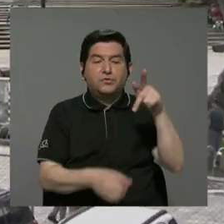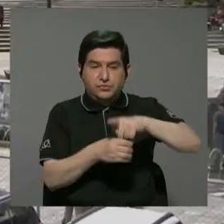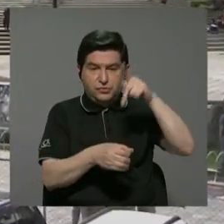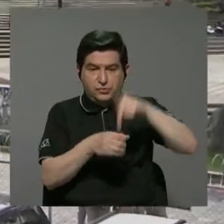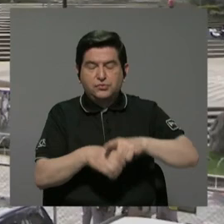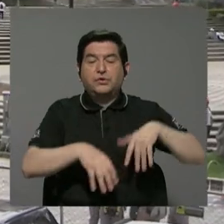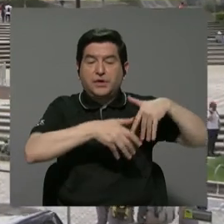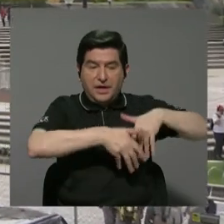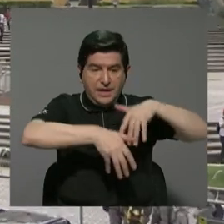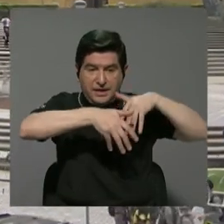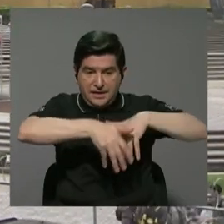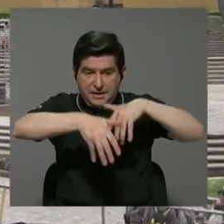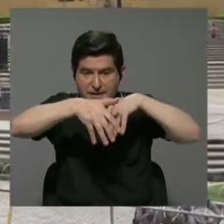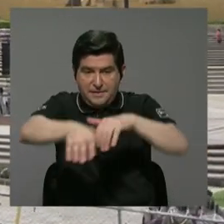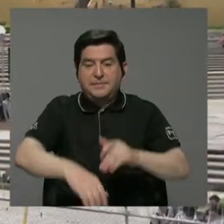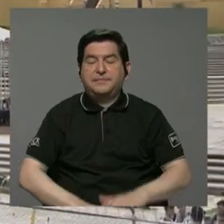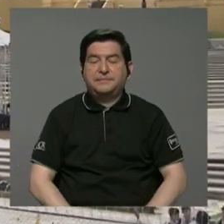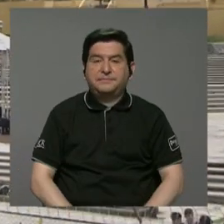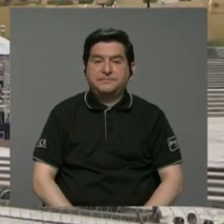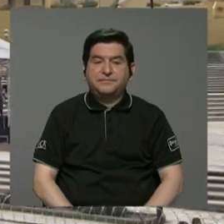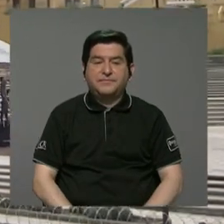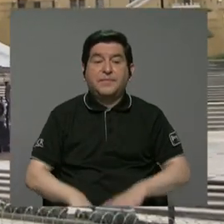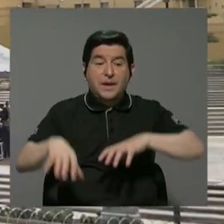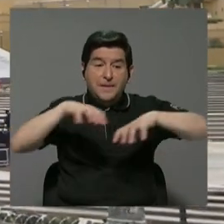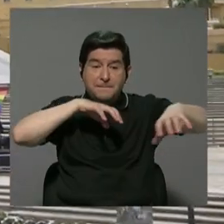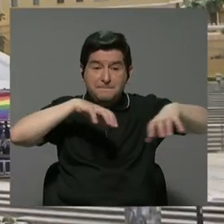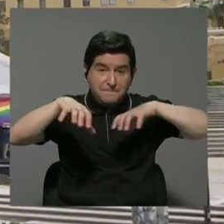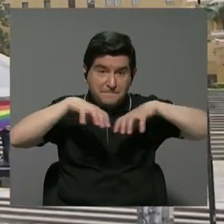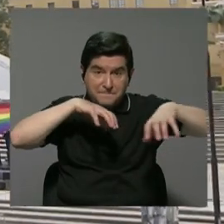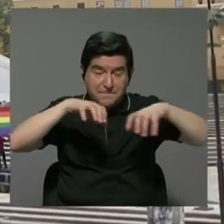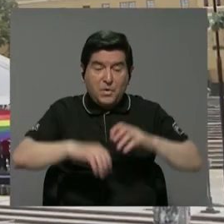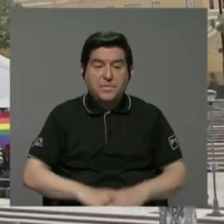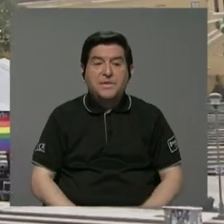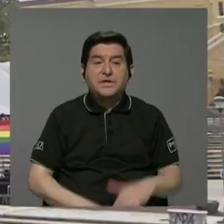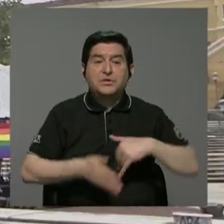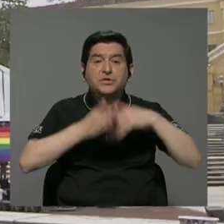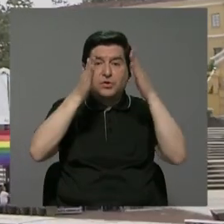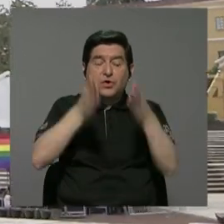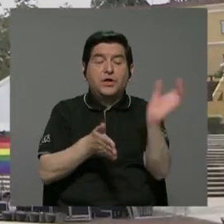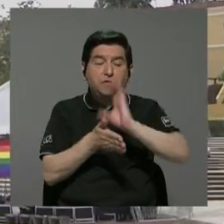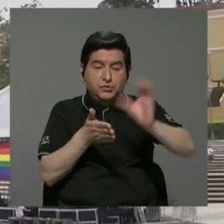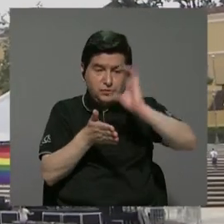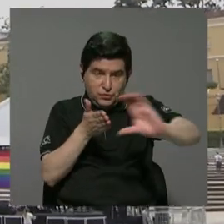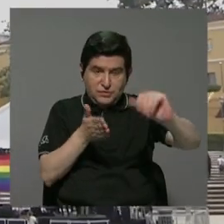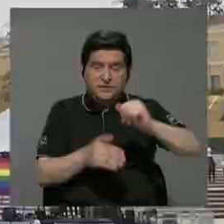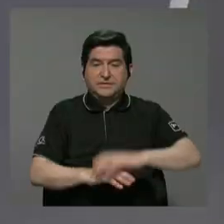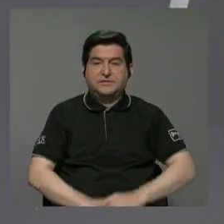en esta marcha es de el movimiento de los estudiantes de secundaria.